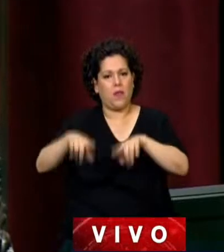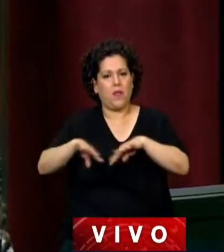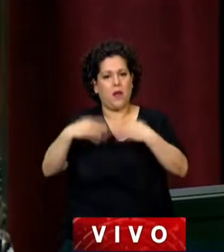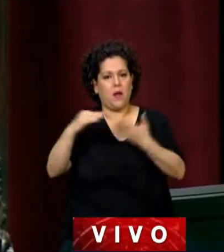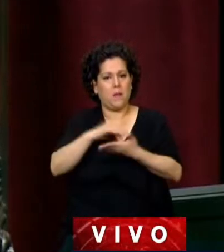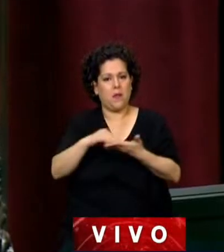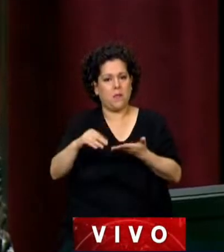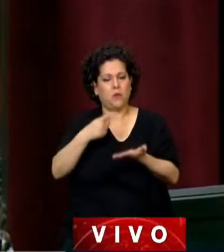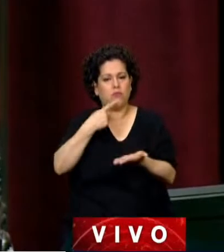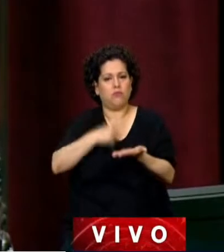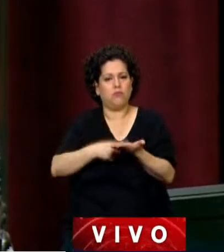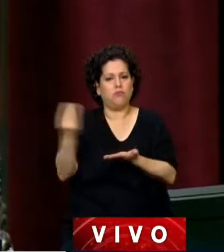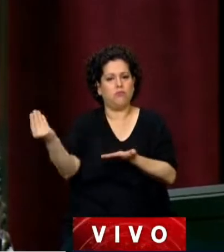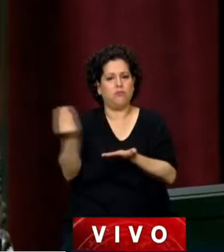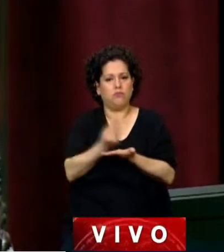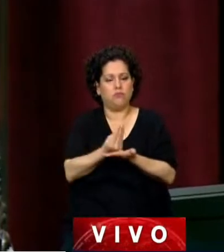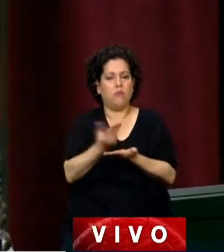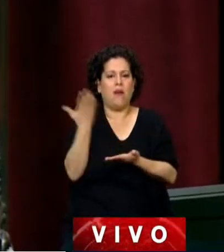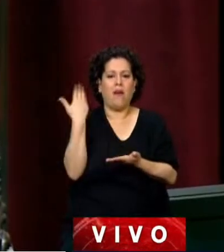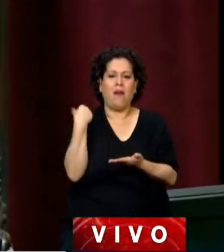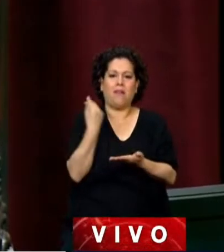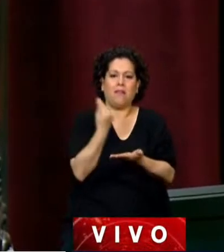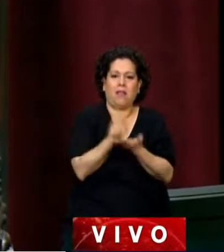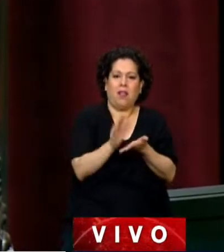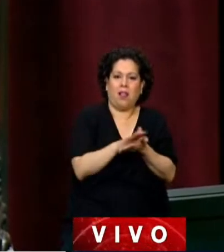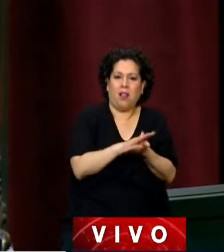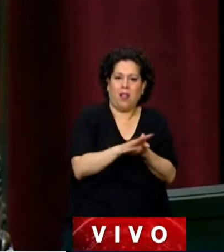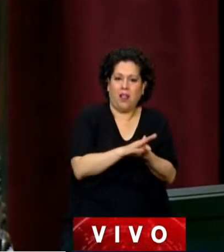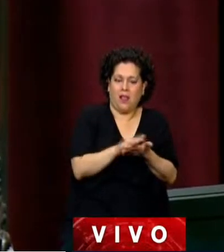La Cámara de Diputados aprobó en